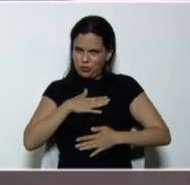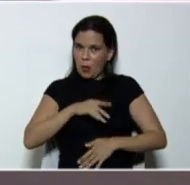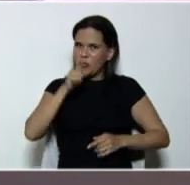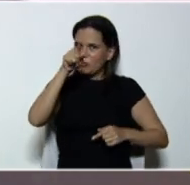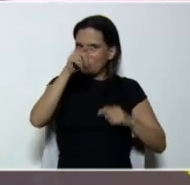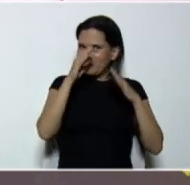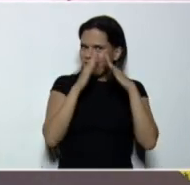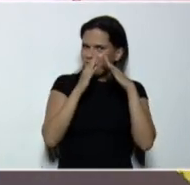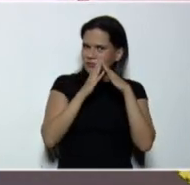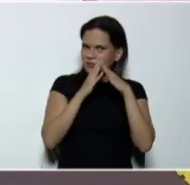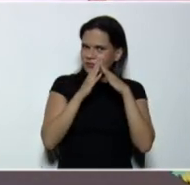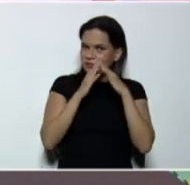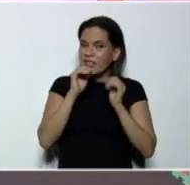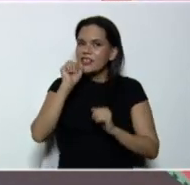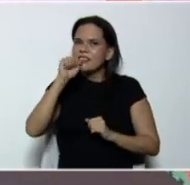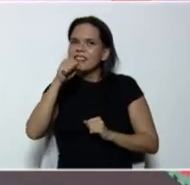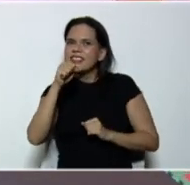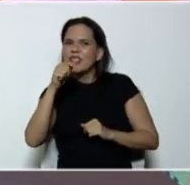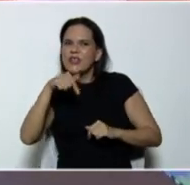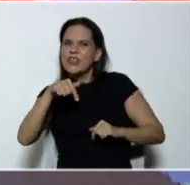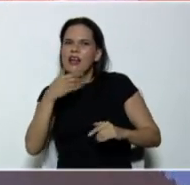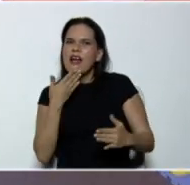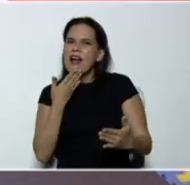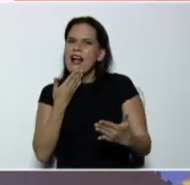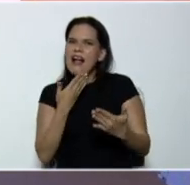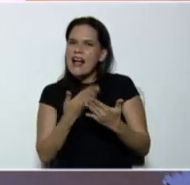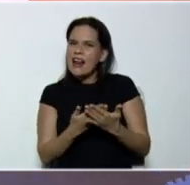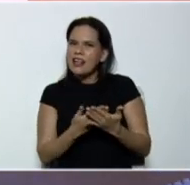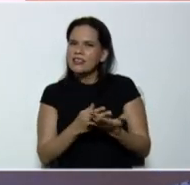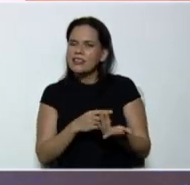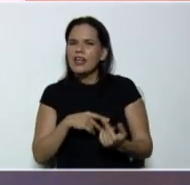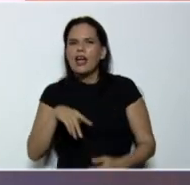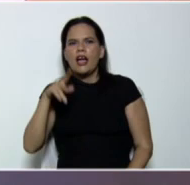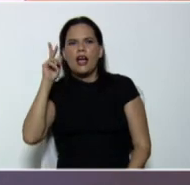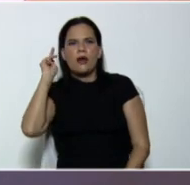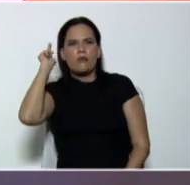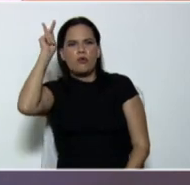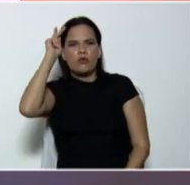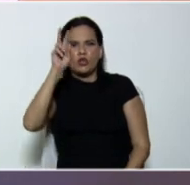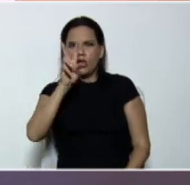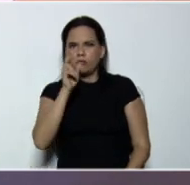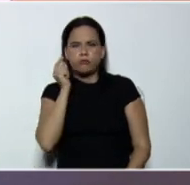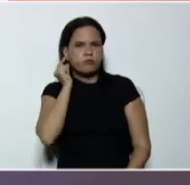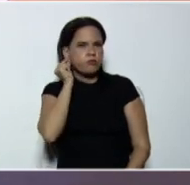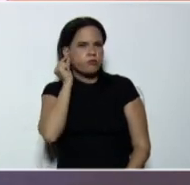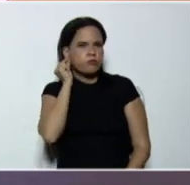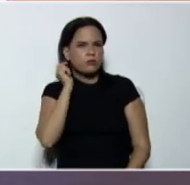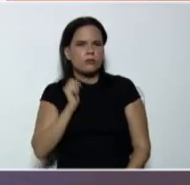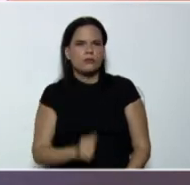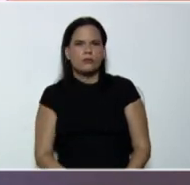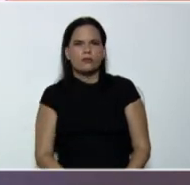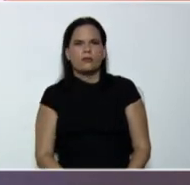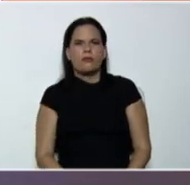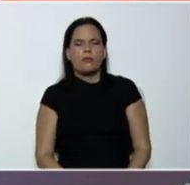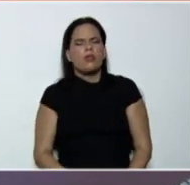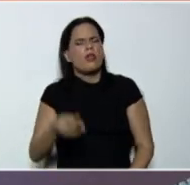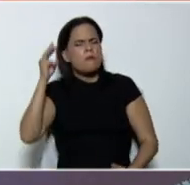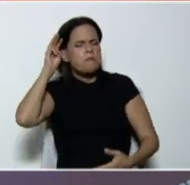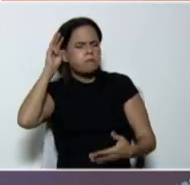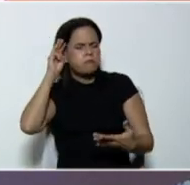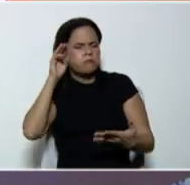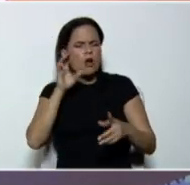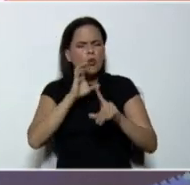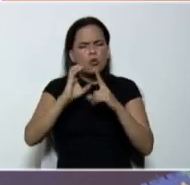en casa. Y sí, esta vez será gracias a la profesora Janet Valera y Belkis Túnez, maestras de la cultura, de la